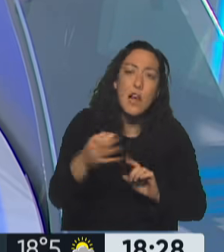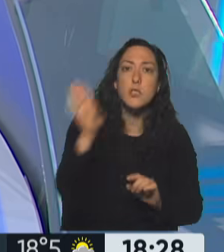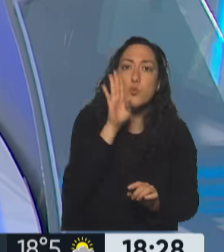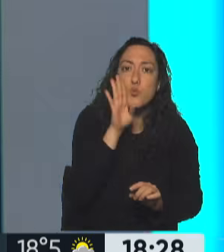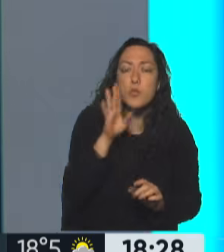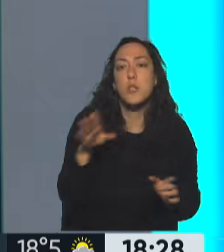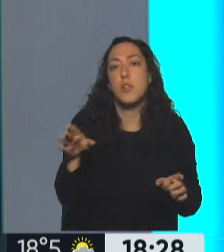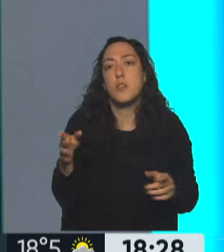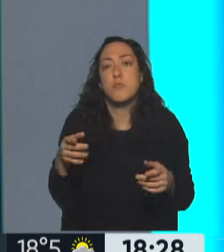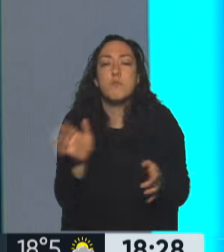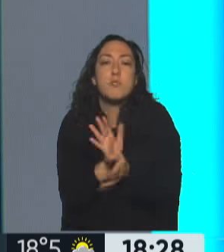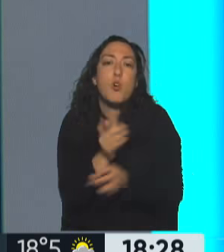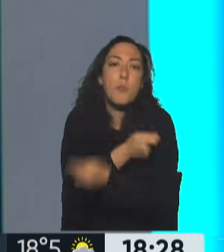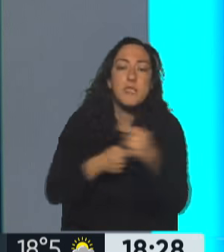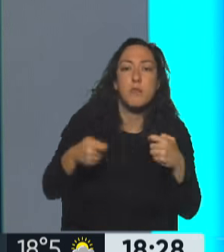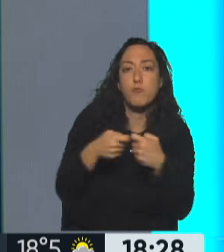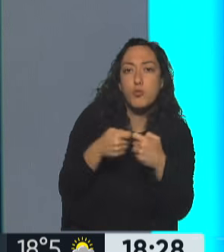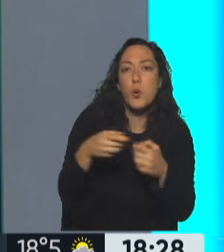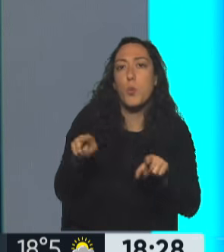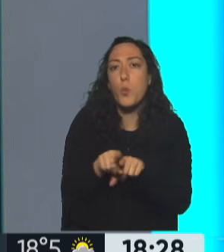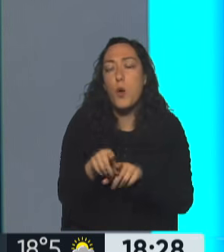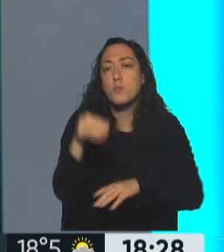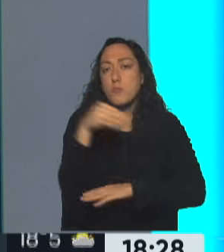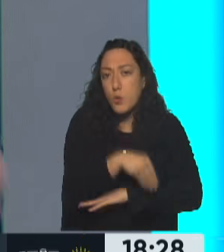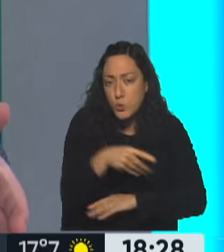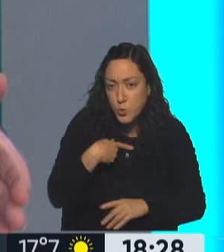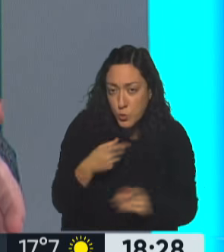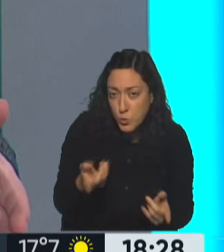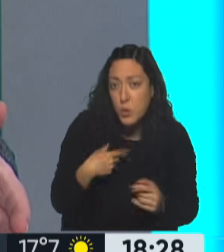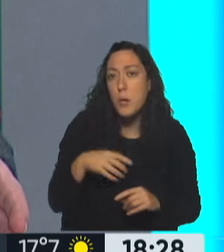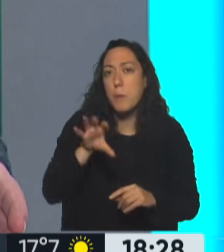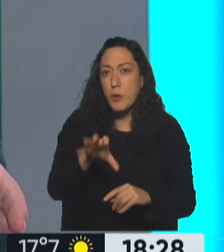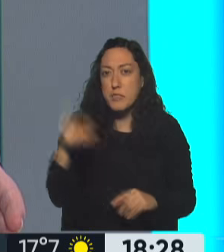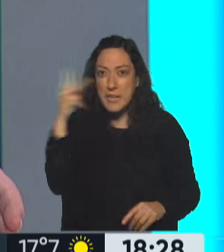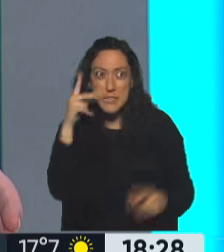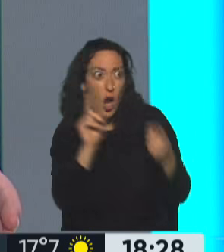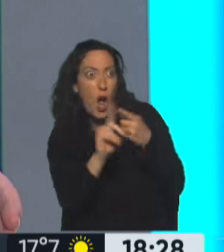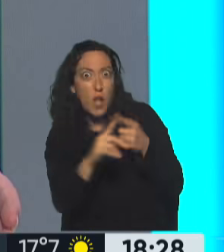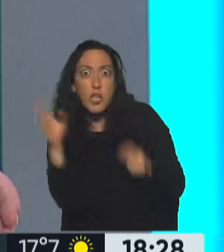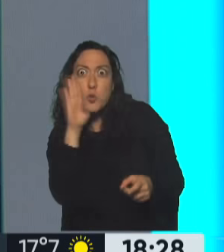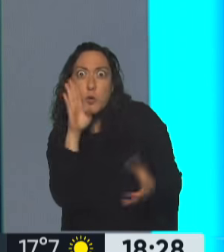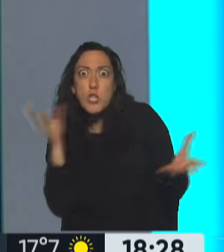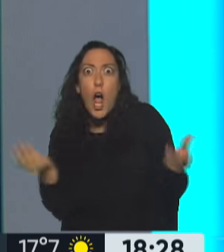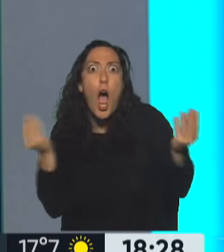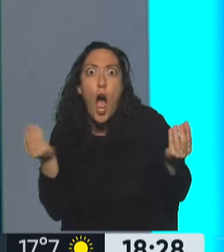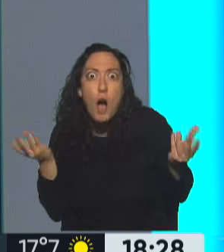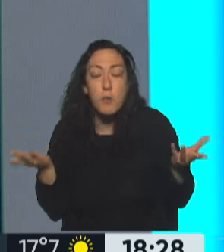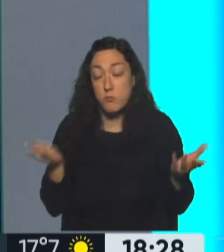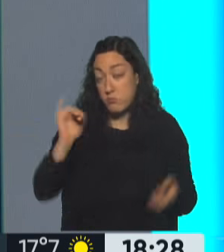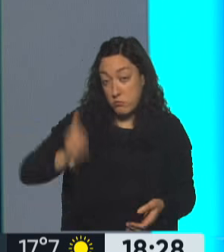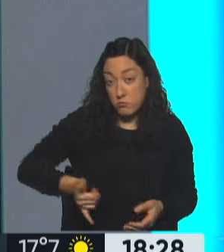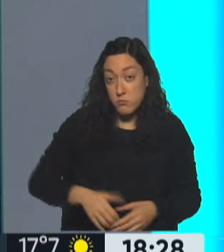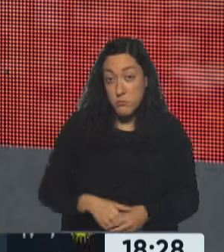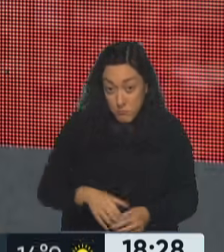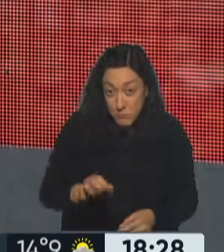Unidos como socios comerciales. Santa Cruz, por ejemplo. Claro. Y uno diría, ¿qué? ¿La provincia de los Kirchner tiene relaciones comerciales con Estados Sí, Unidos? sabes que y sí. entonces, sí,